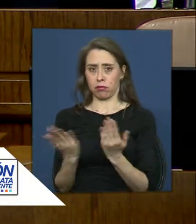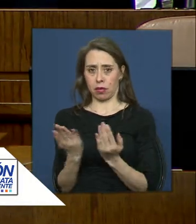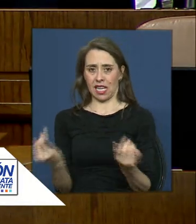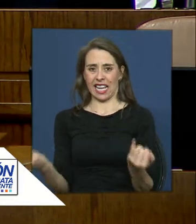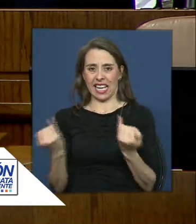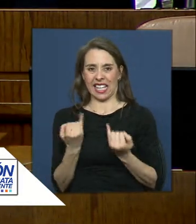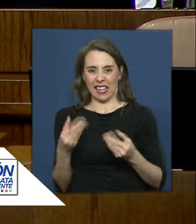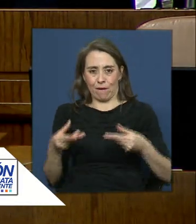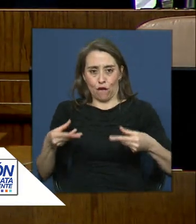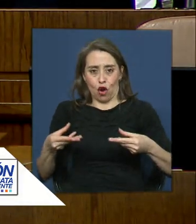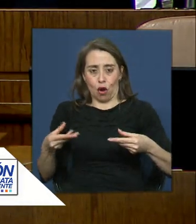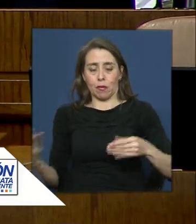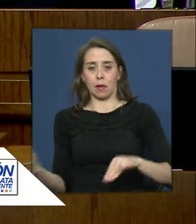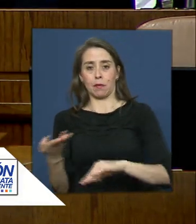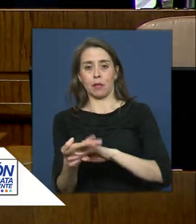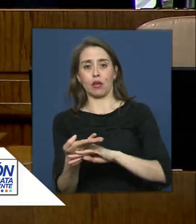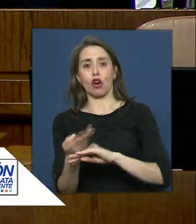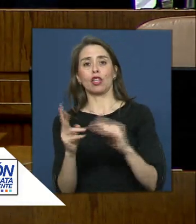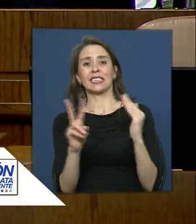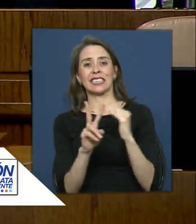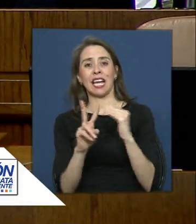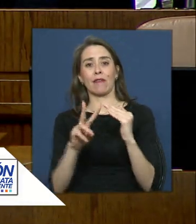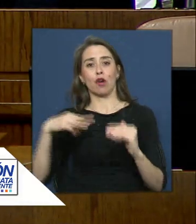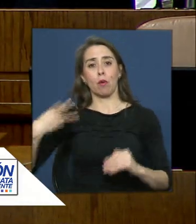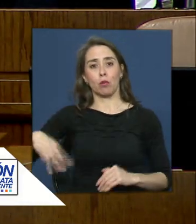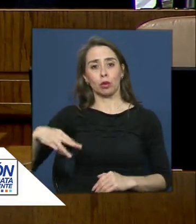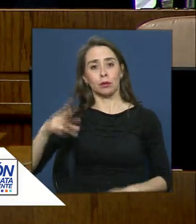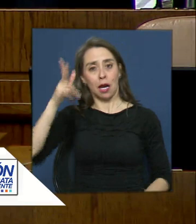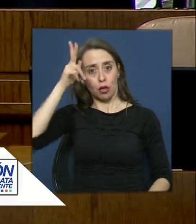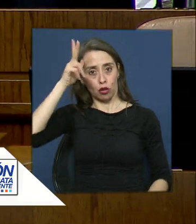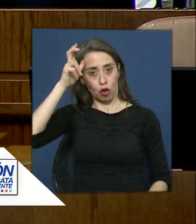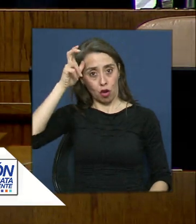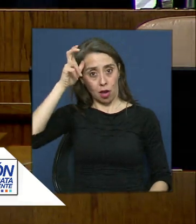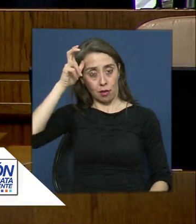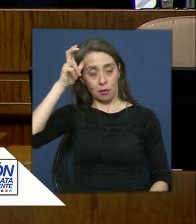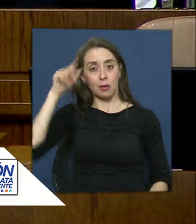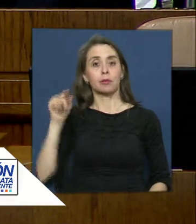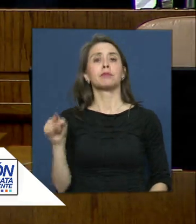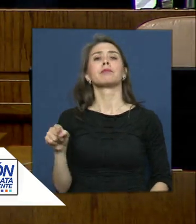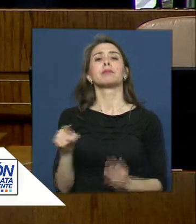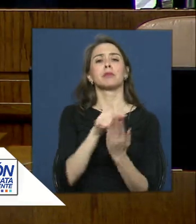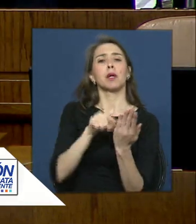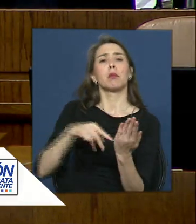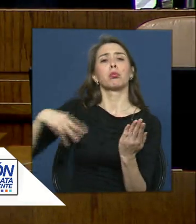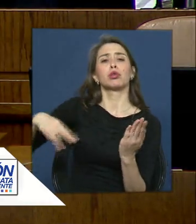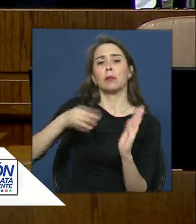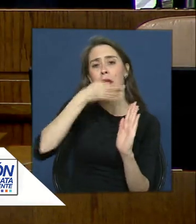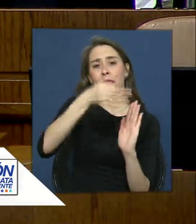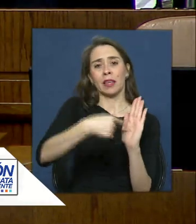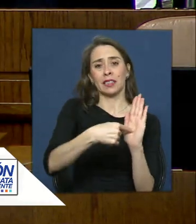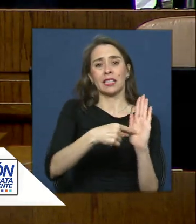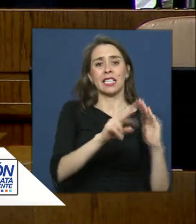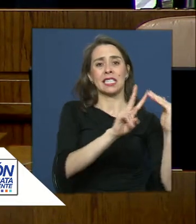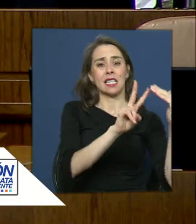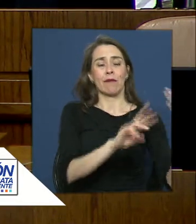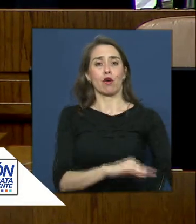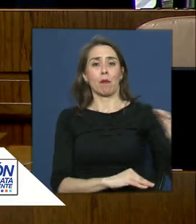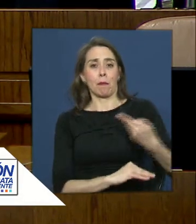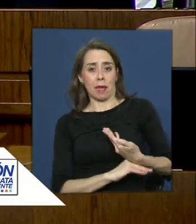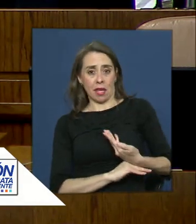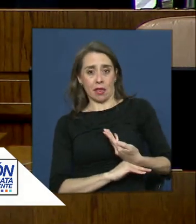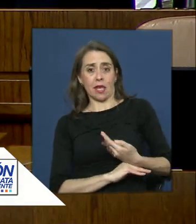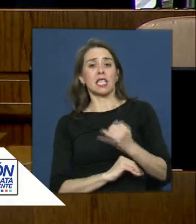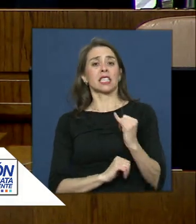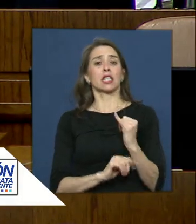emana a petición del propio Servio de la Municipalidad de Coyhaique, en el cual señala el municipio, a la petición del Servio respecto a si